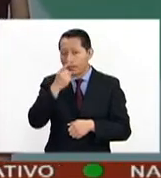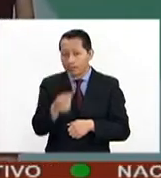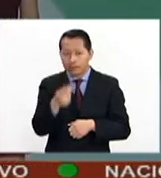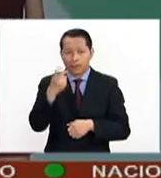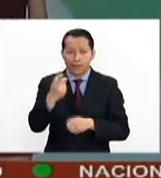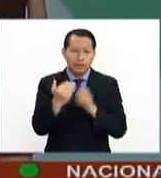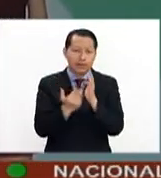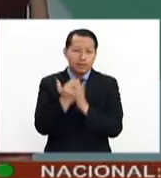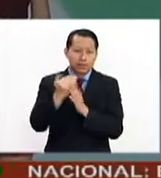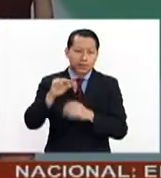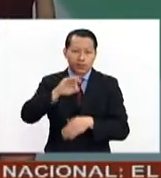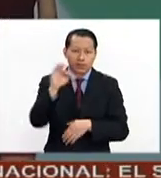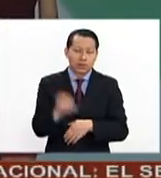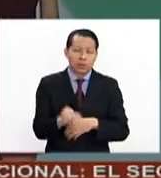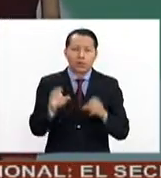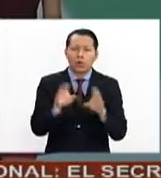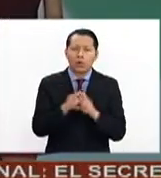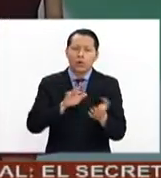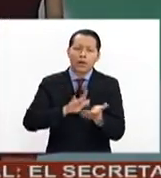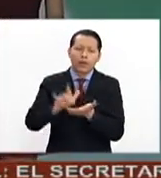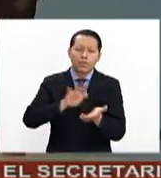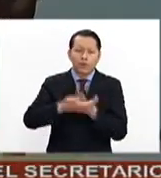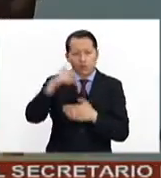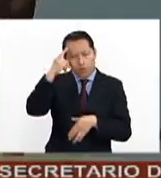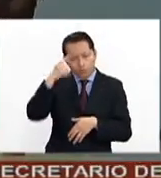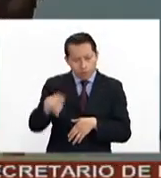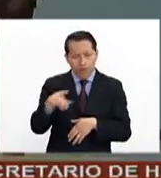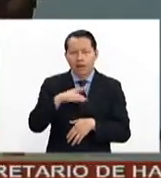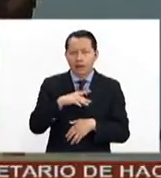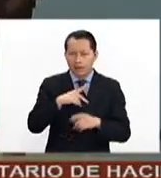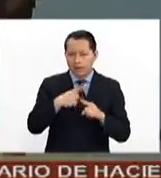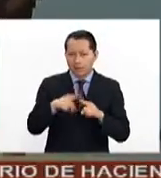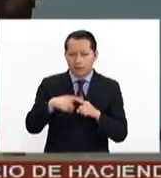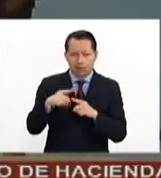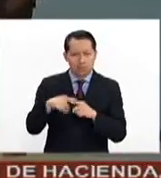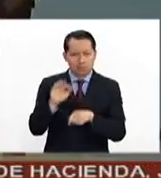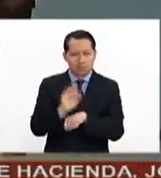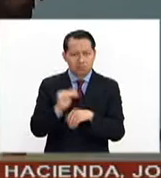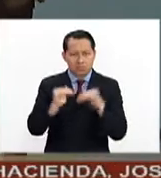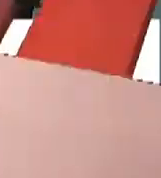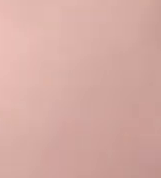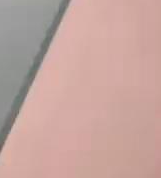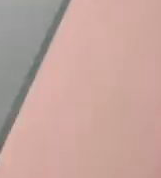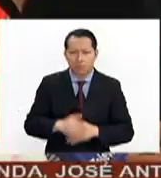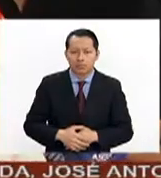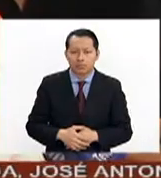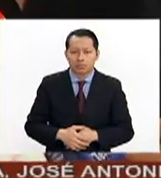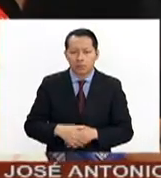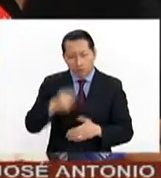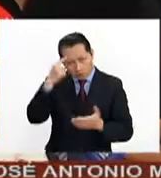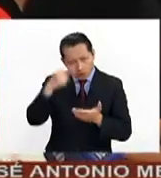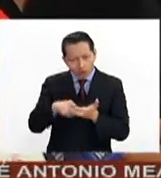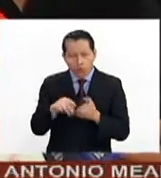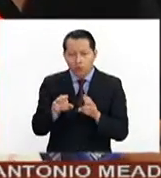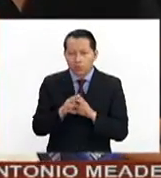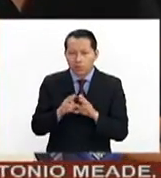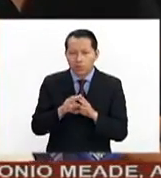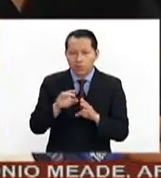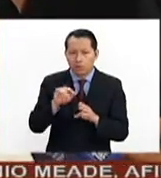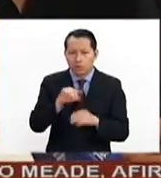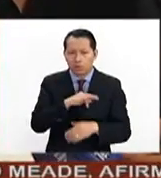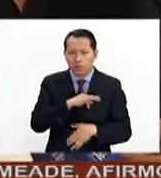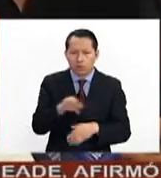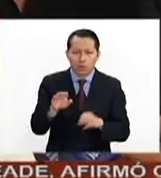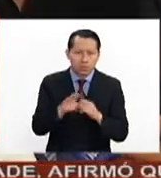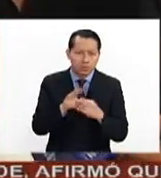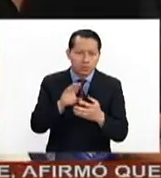interés contribuye a mantener un equilibrio en las finanzas públicas. Yo creo que van a estar en línea con lo que